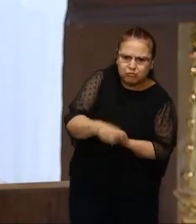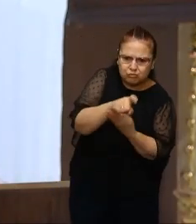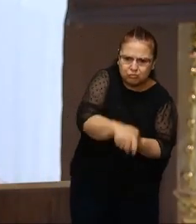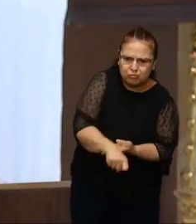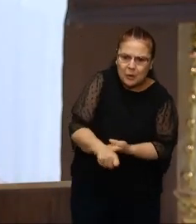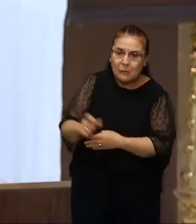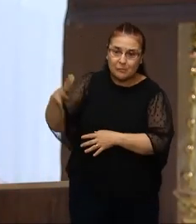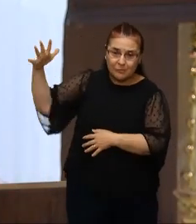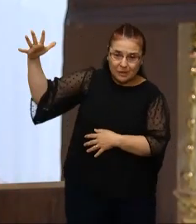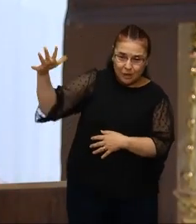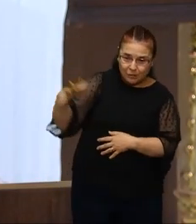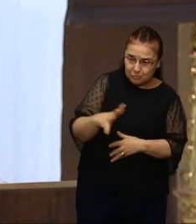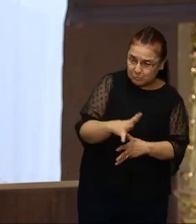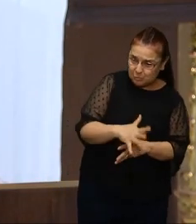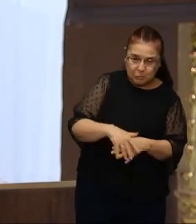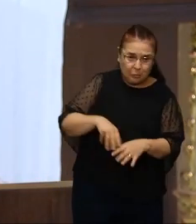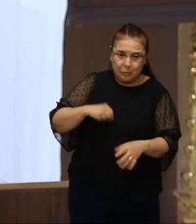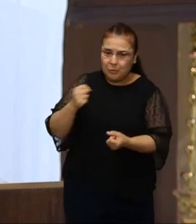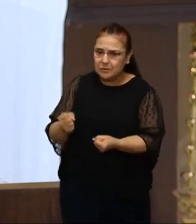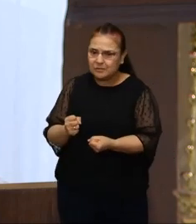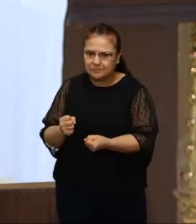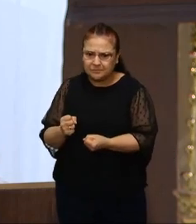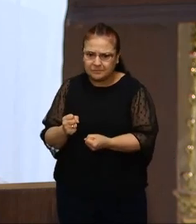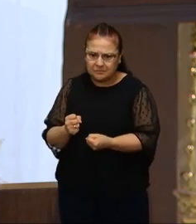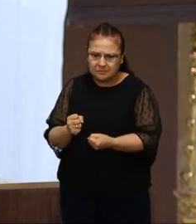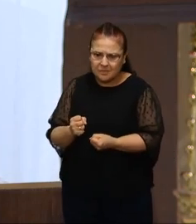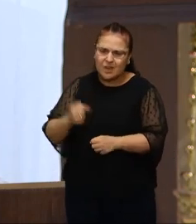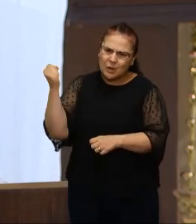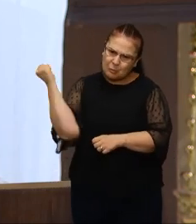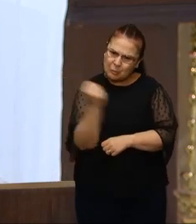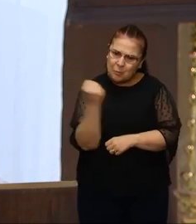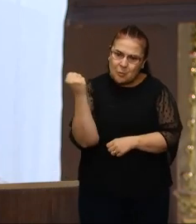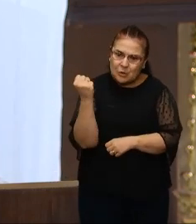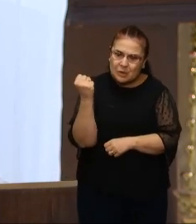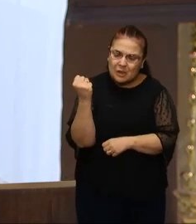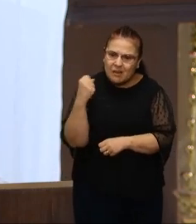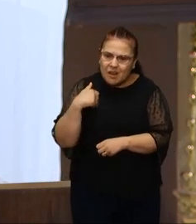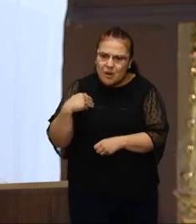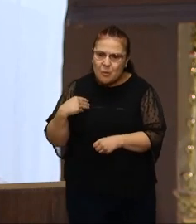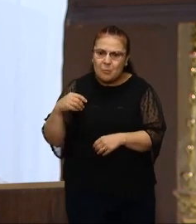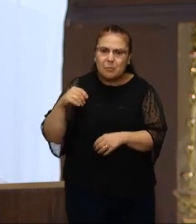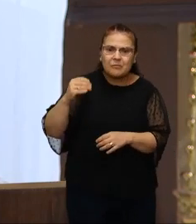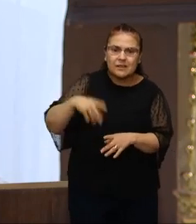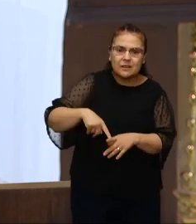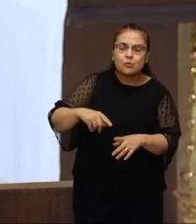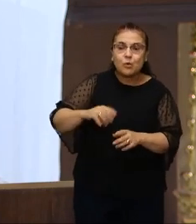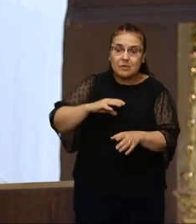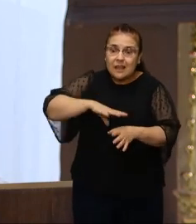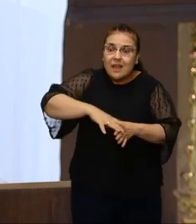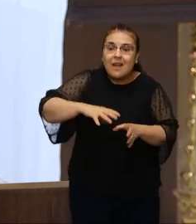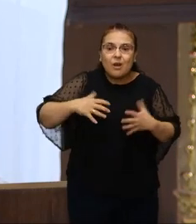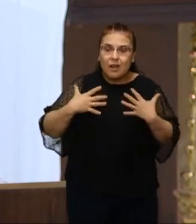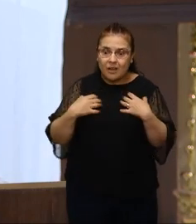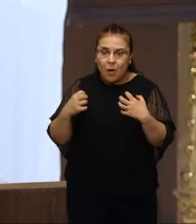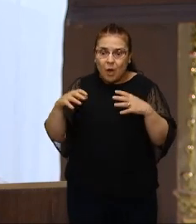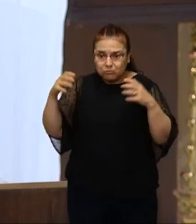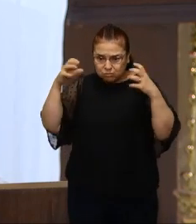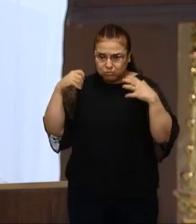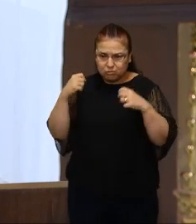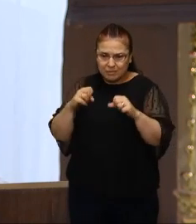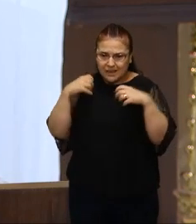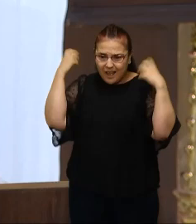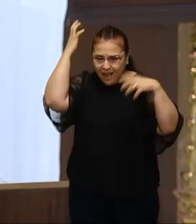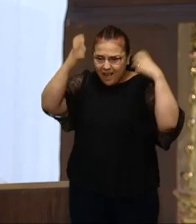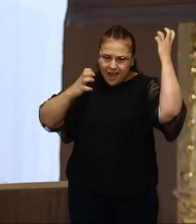sobre ellos unos sabeos, apuñalaron a los mozos y se llevaron el ganado. Solo yo